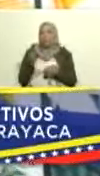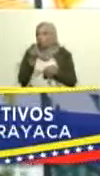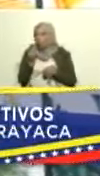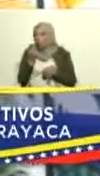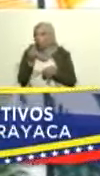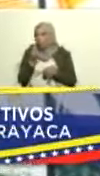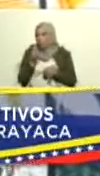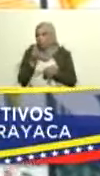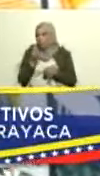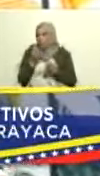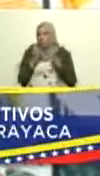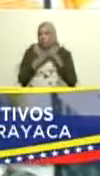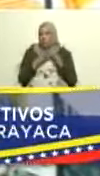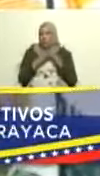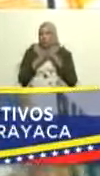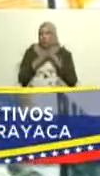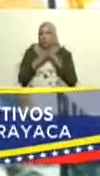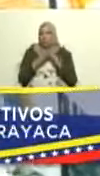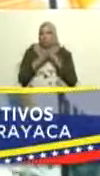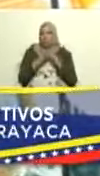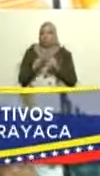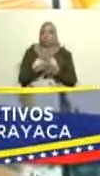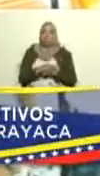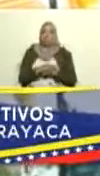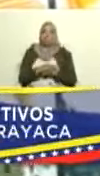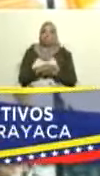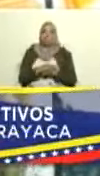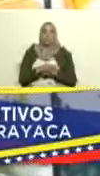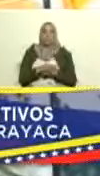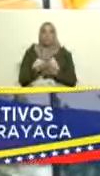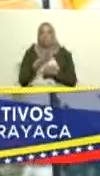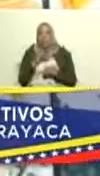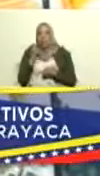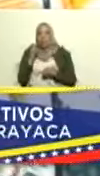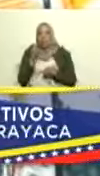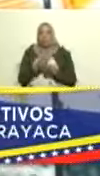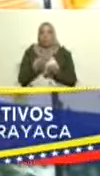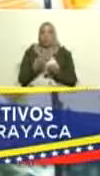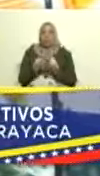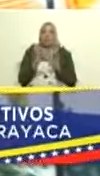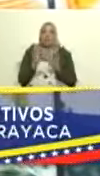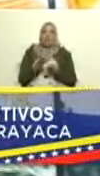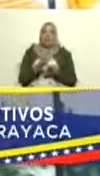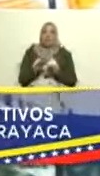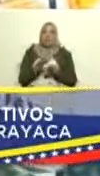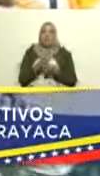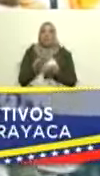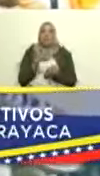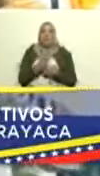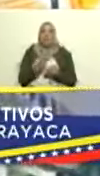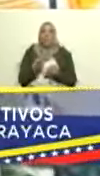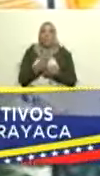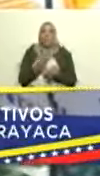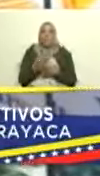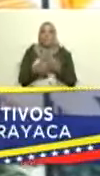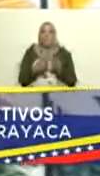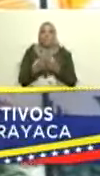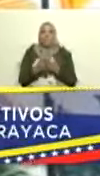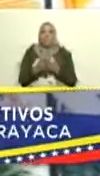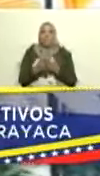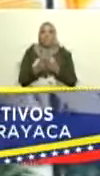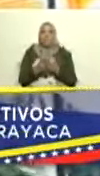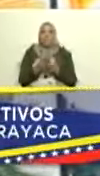y venezolanas el plato sabroso, sano, seguro y soberano. Aquí tenemos, pues, la